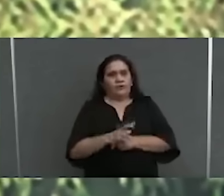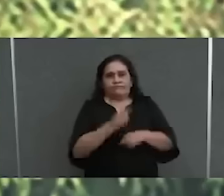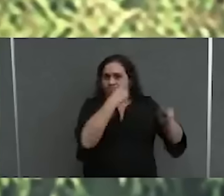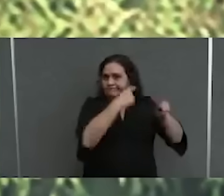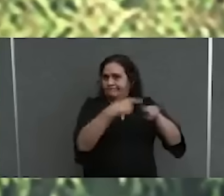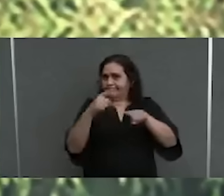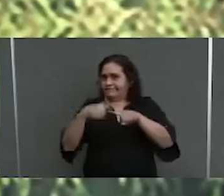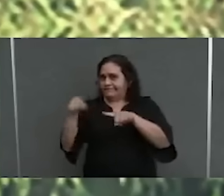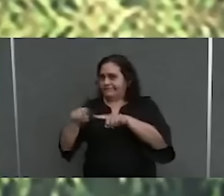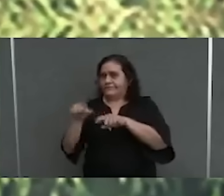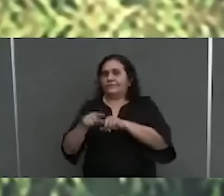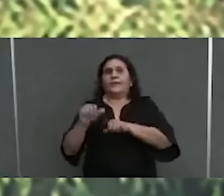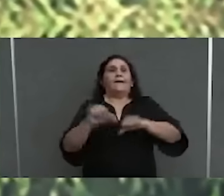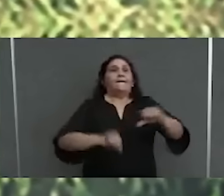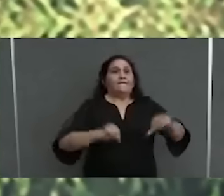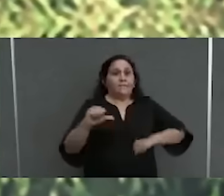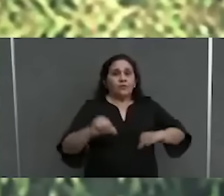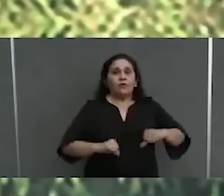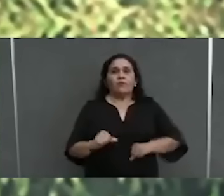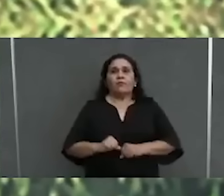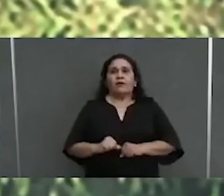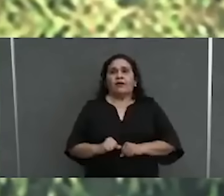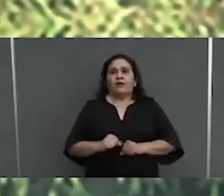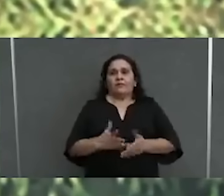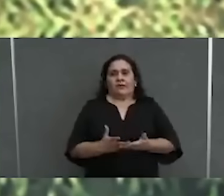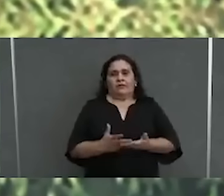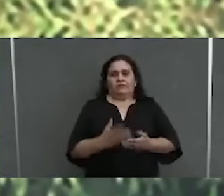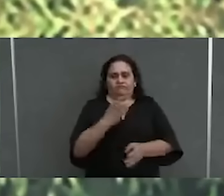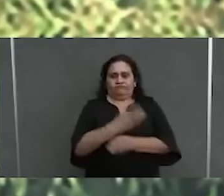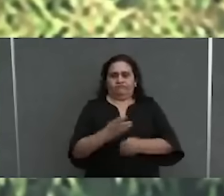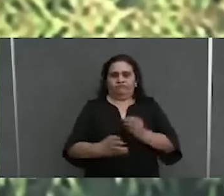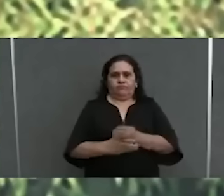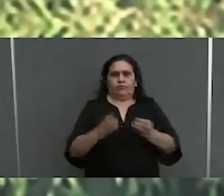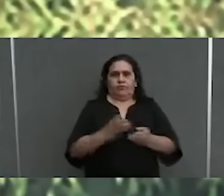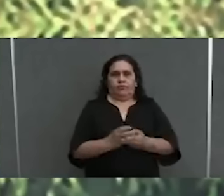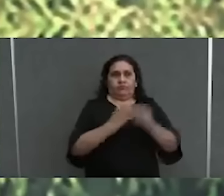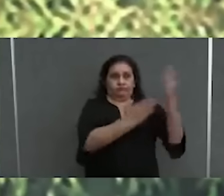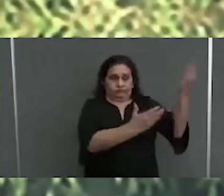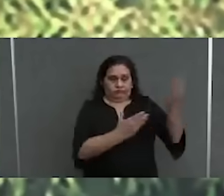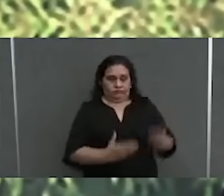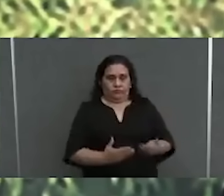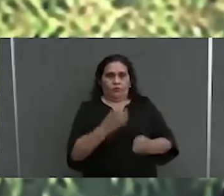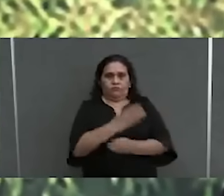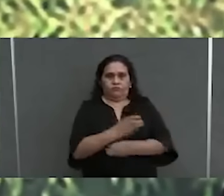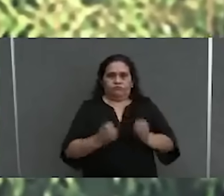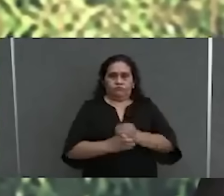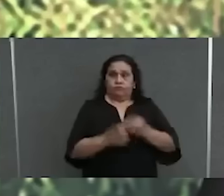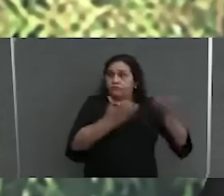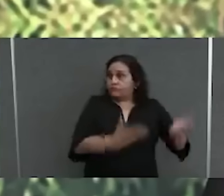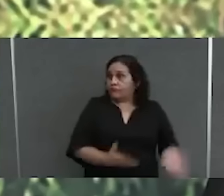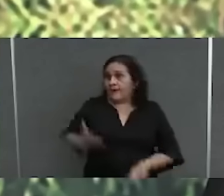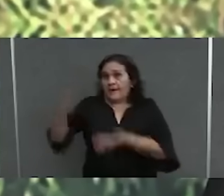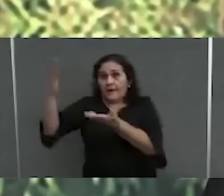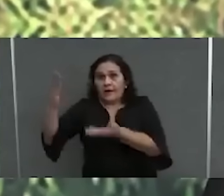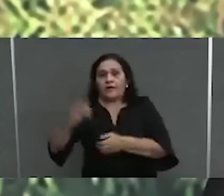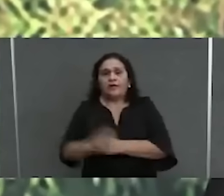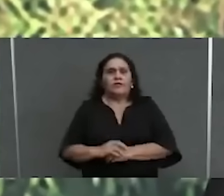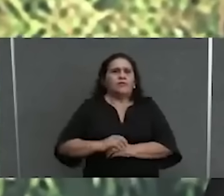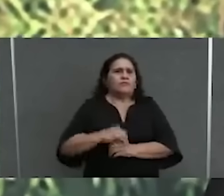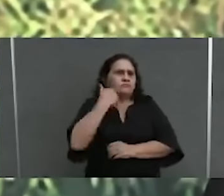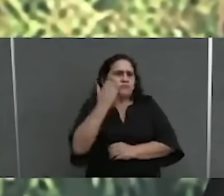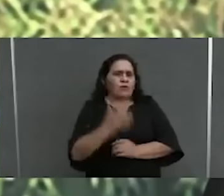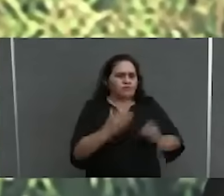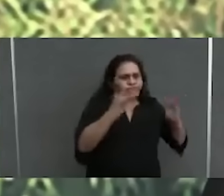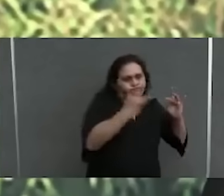de operaciones relacionadas con carga y descarga de mercancías, especialmente lo que baje del puerto y lo que queramos conectar al Tren Maya